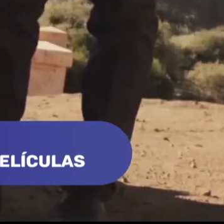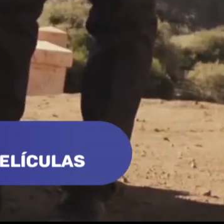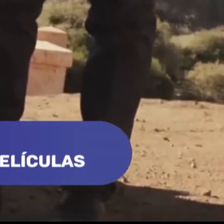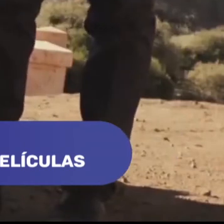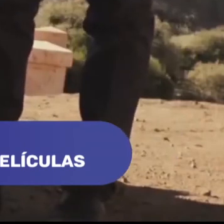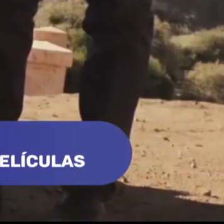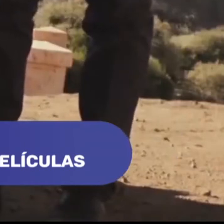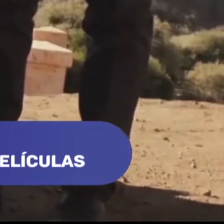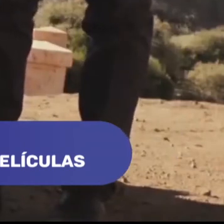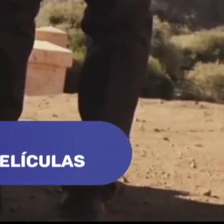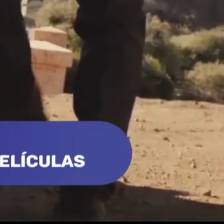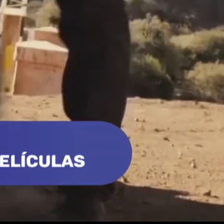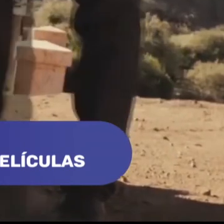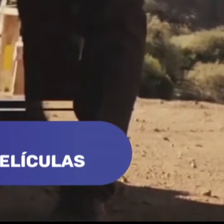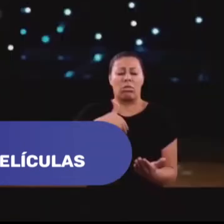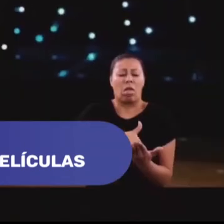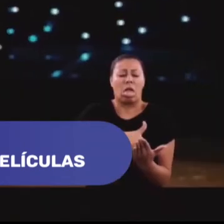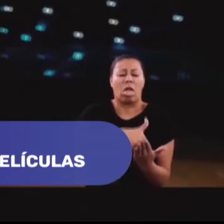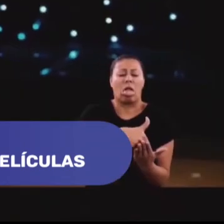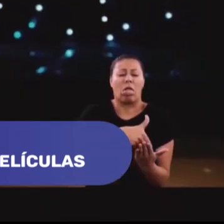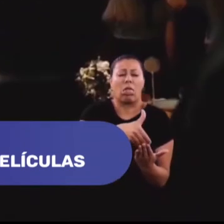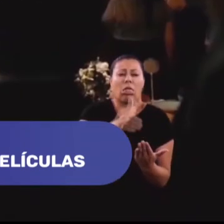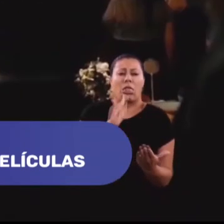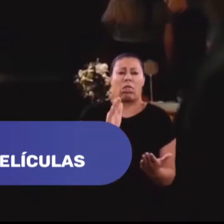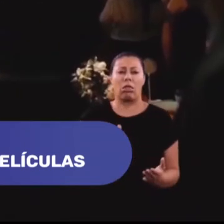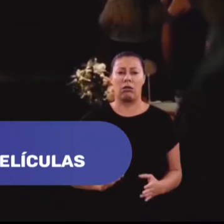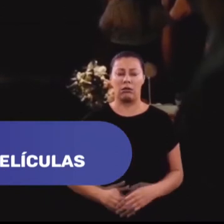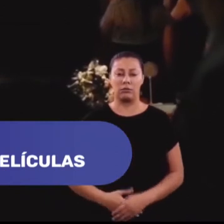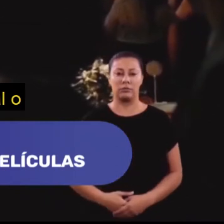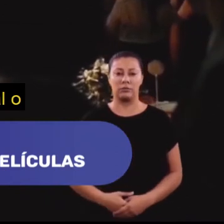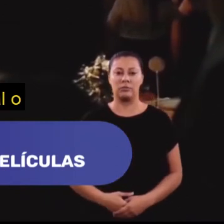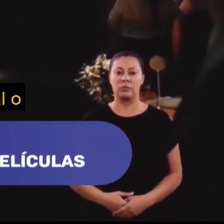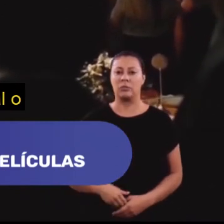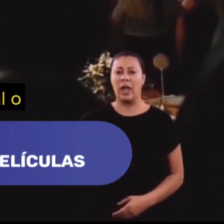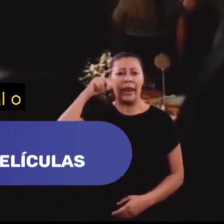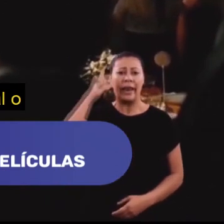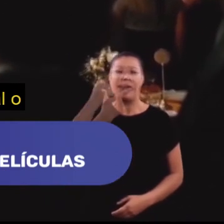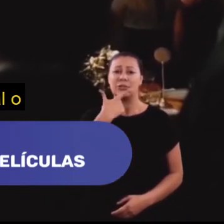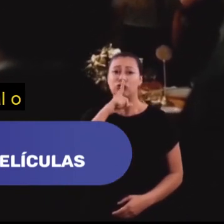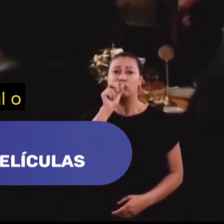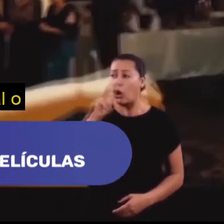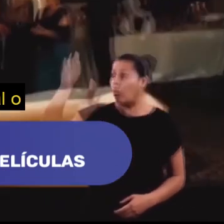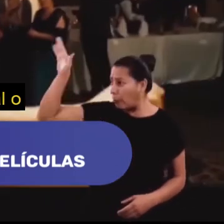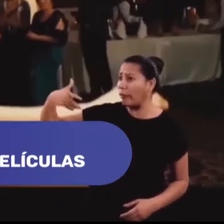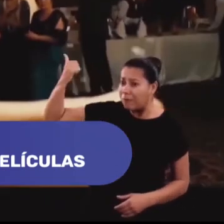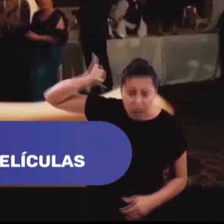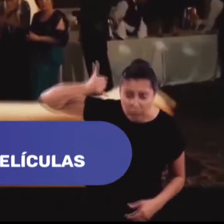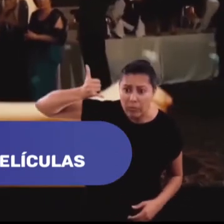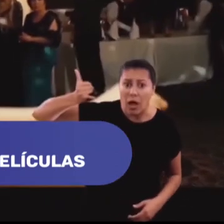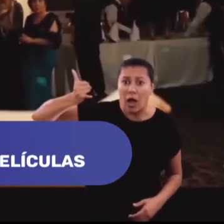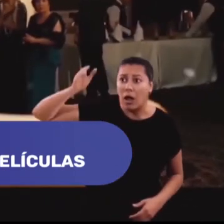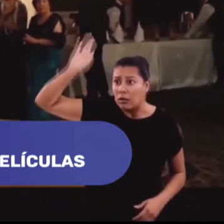usando la plataforma en el aula digamos que tienen alumnos con alguna discapacidad visual o auditiva